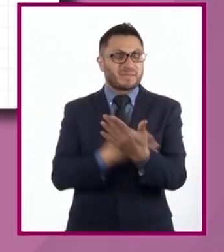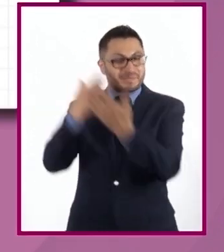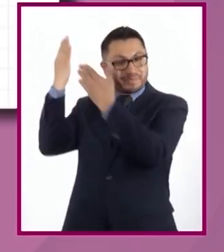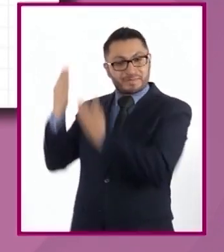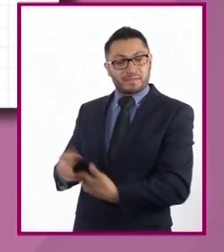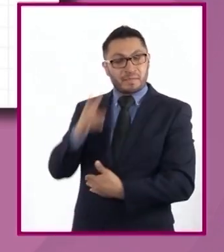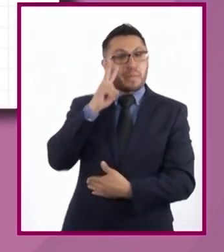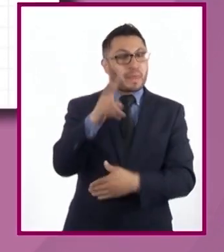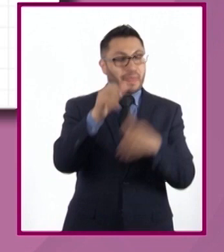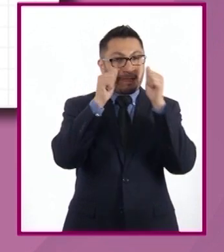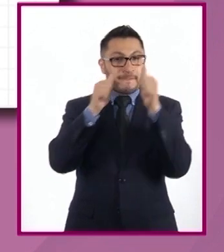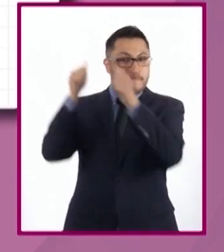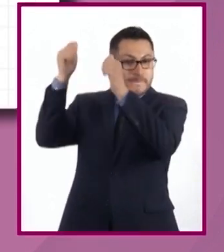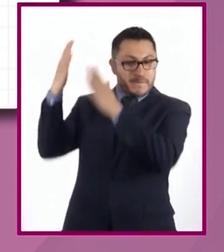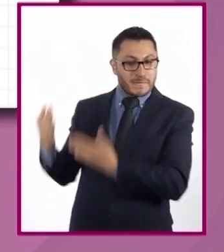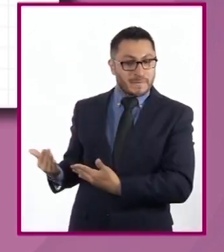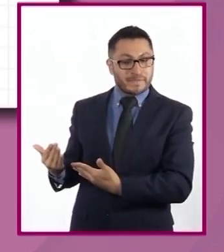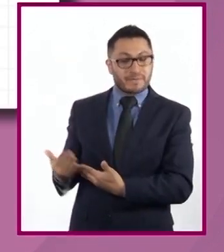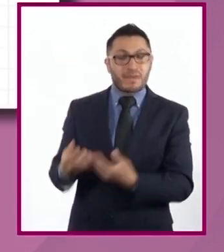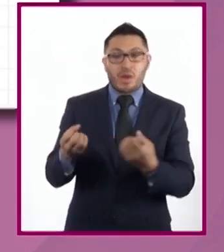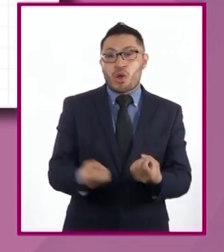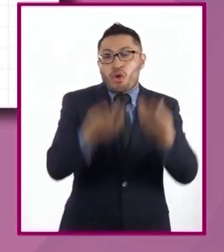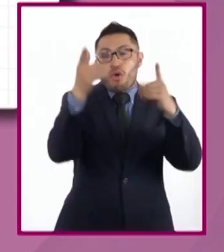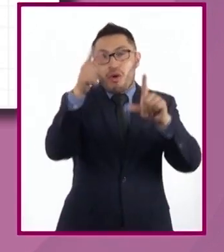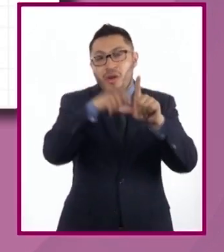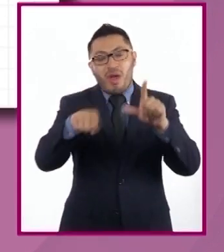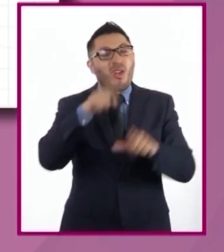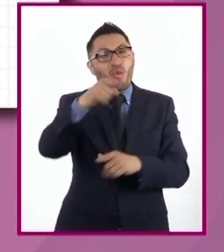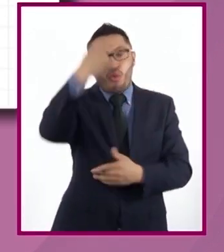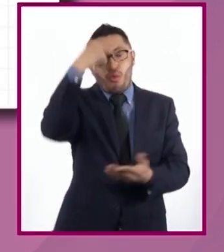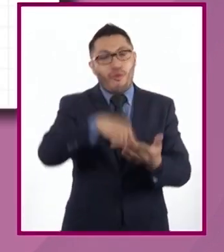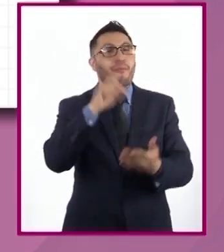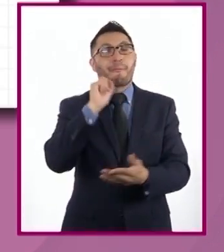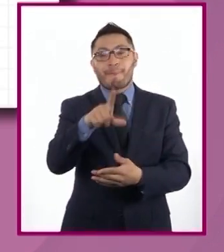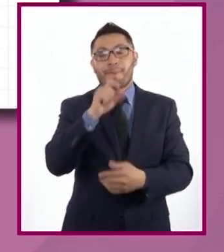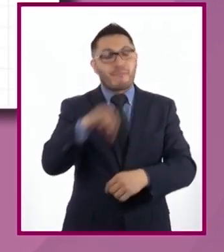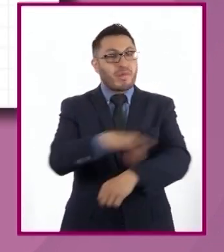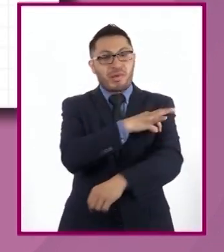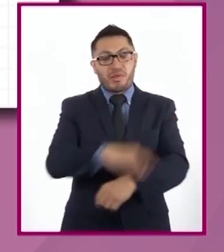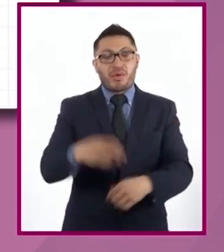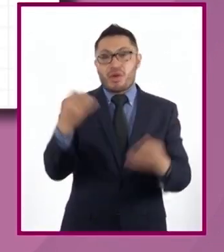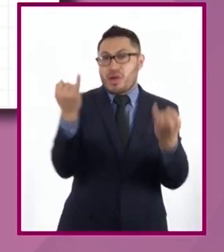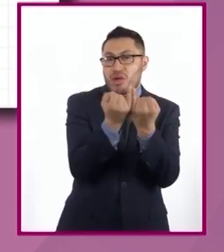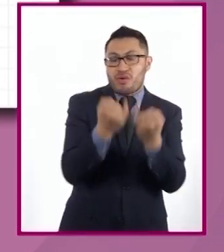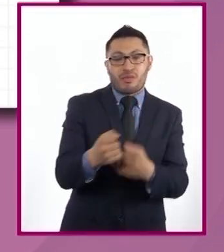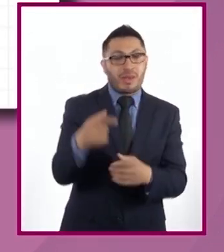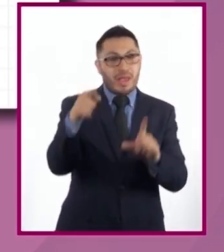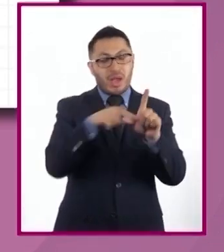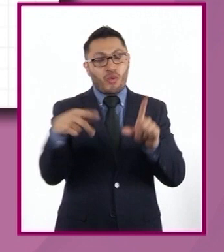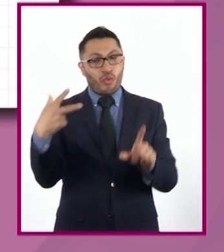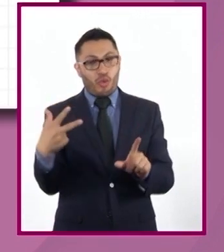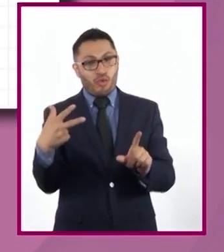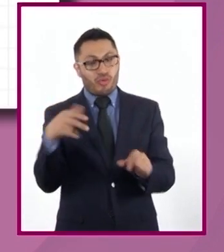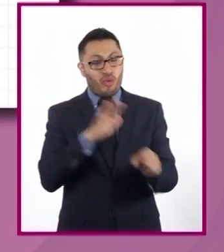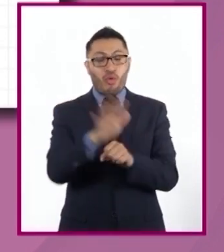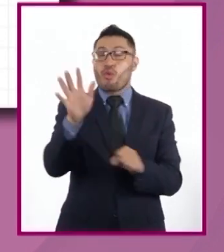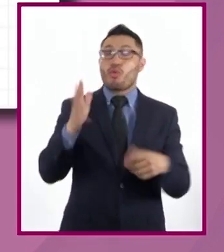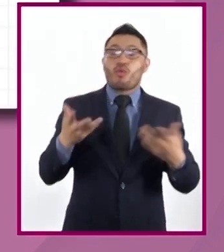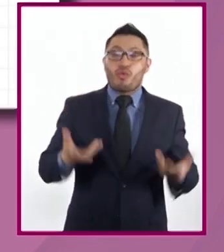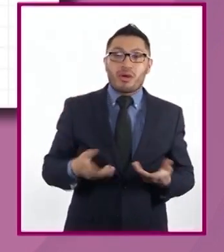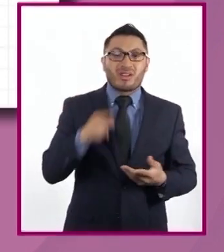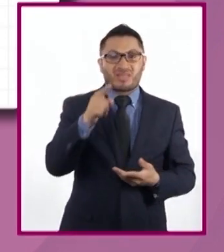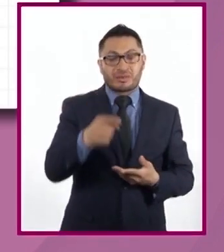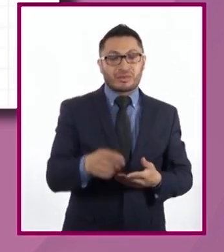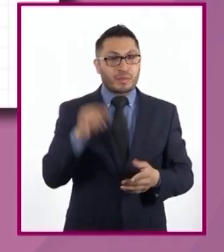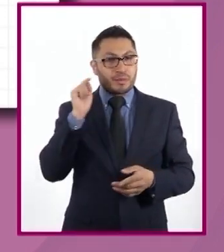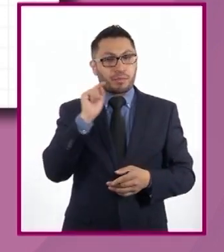atención. ¿Cuántos ángulos crees que miden lo mismo que el ángulo número 8? ¿Y cuáles son? Pausa el